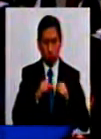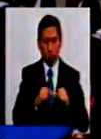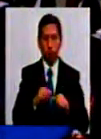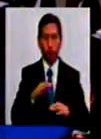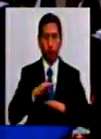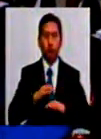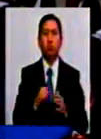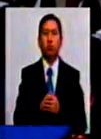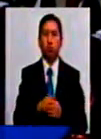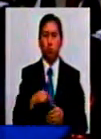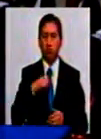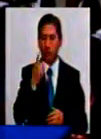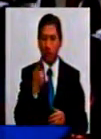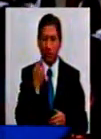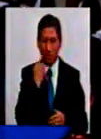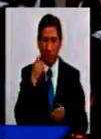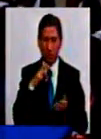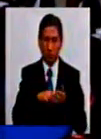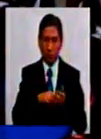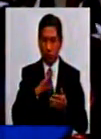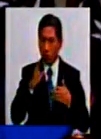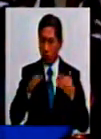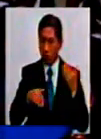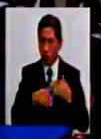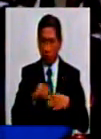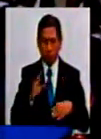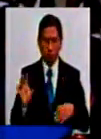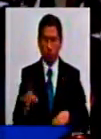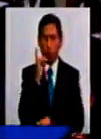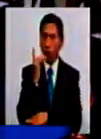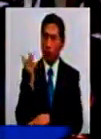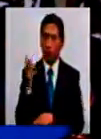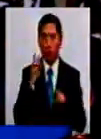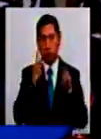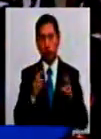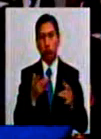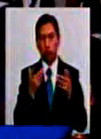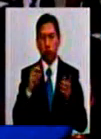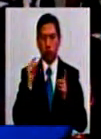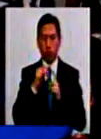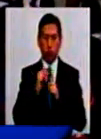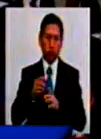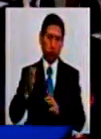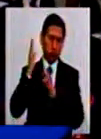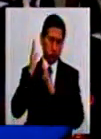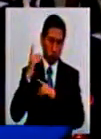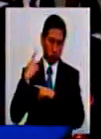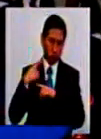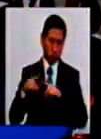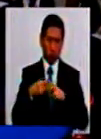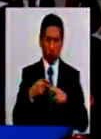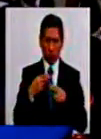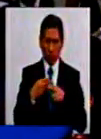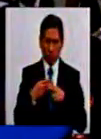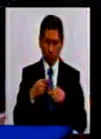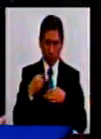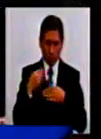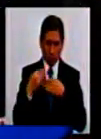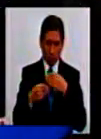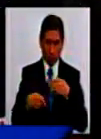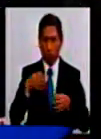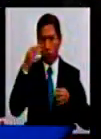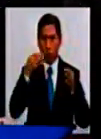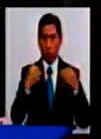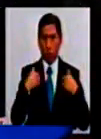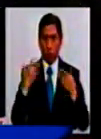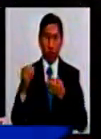al principio, prácticamente toda la nación boliviana ha seguido palabra por palabra cada minuto de este